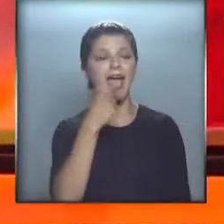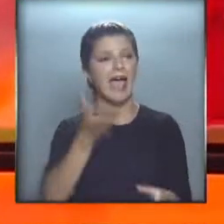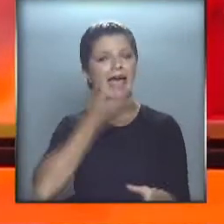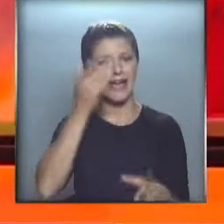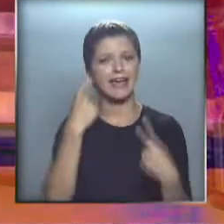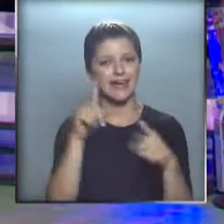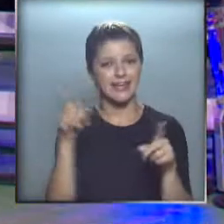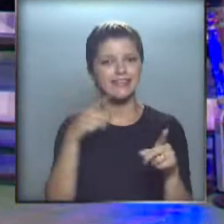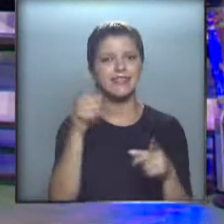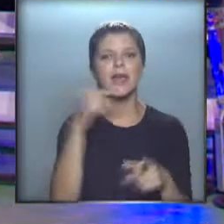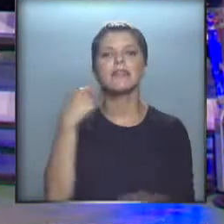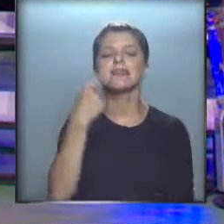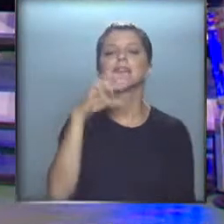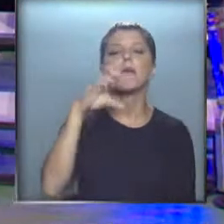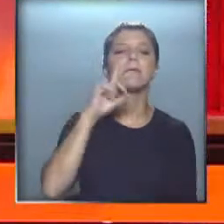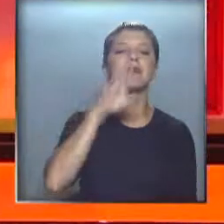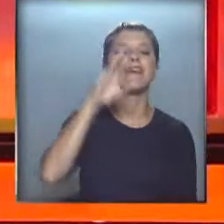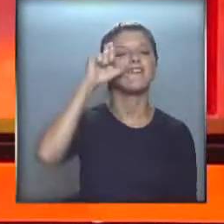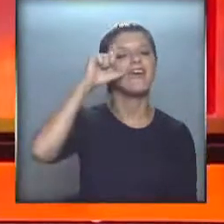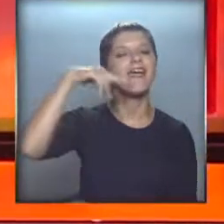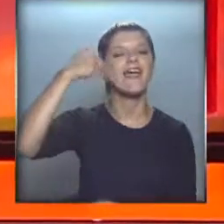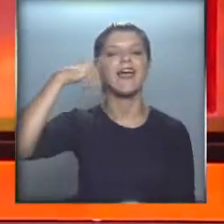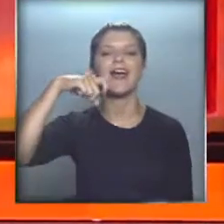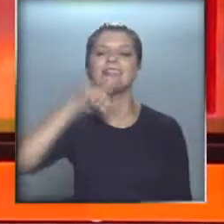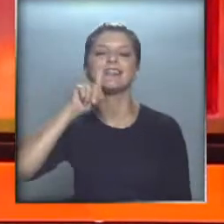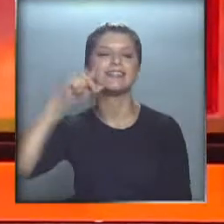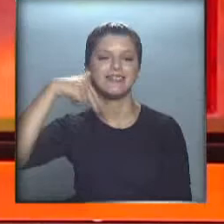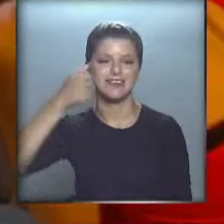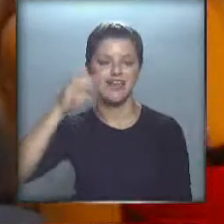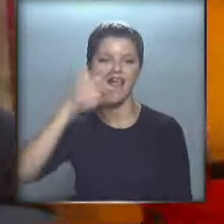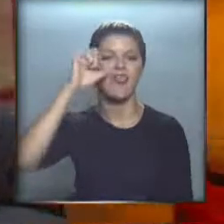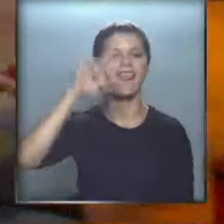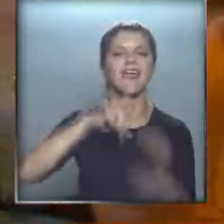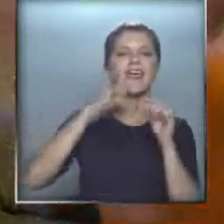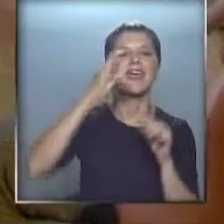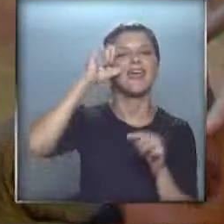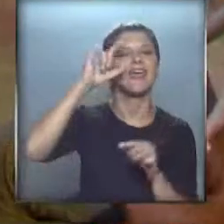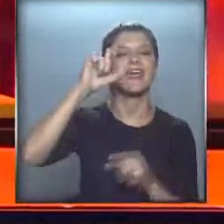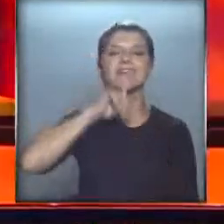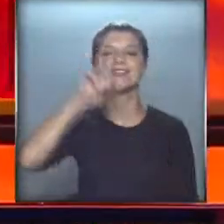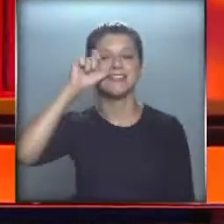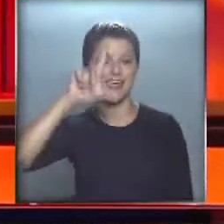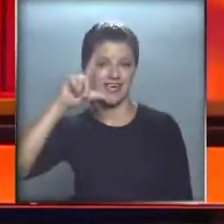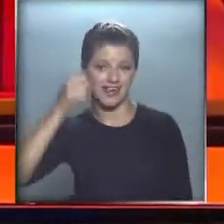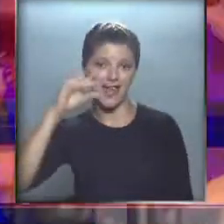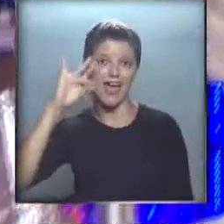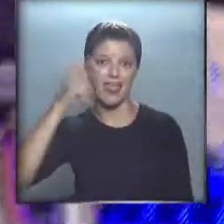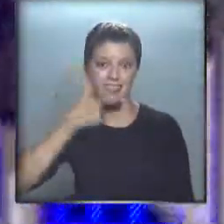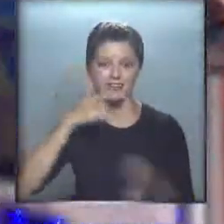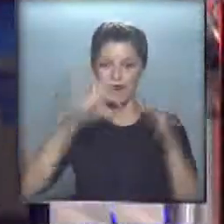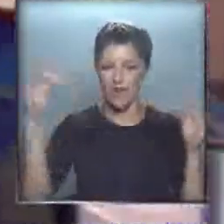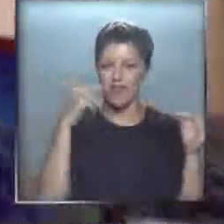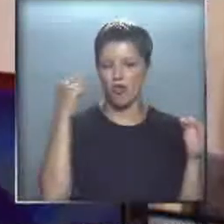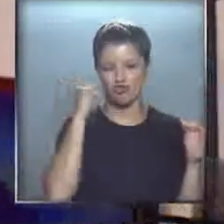Cheto, careta, gato, todas palabras. Cheto, careta, son gato. Estereotipos sociales. Exactamente, Valeria. Nos vamos a debatir un poquito de esas cosas que hay en nuestro lenguaje. Vamos a